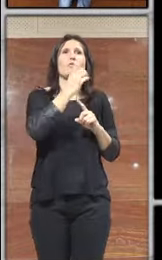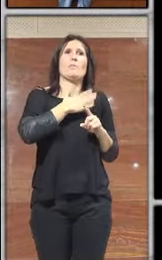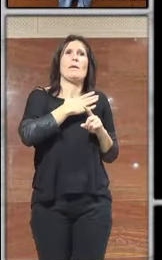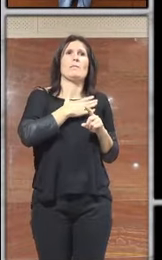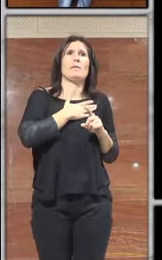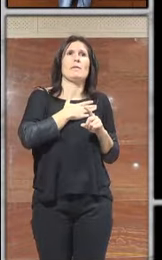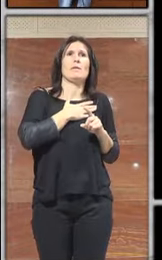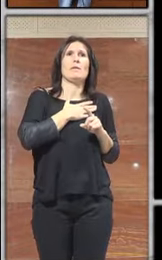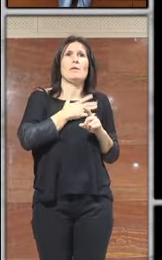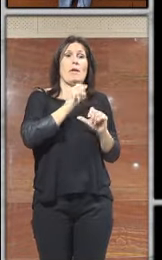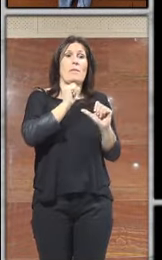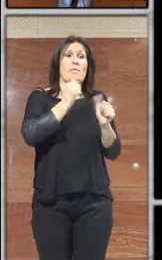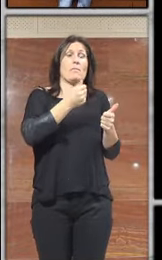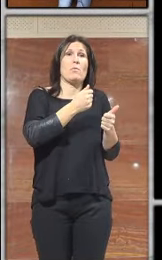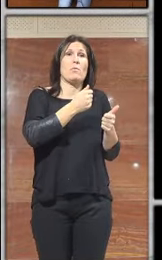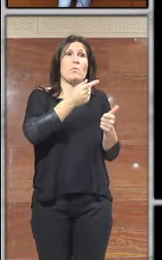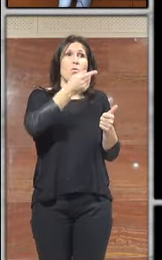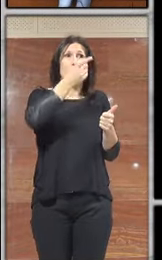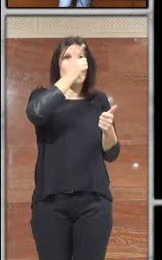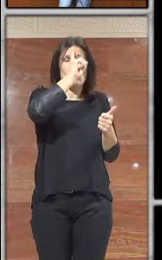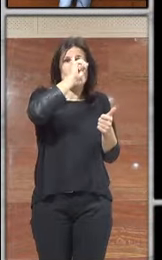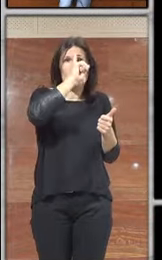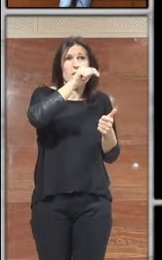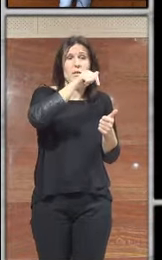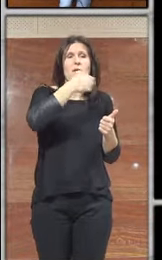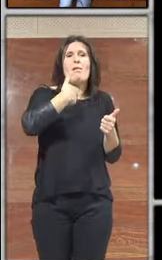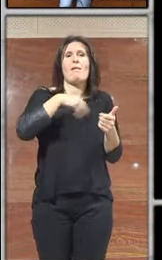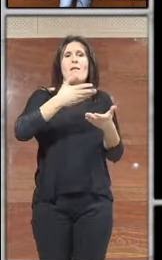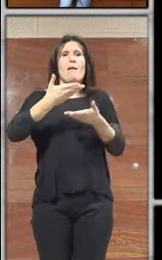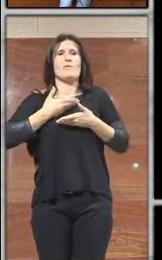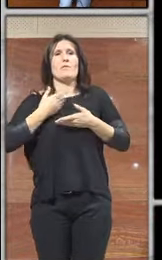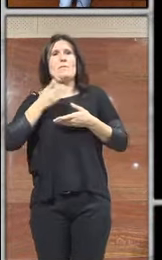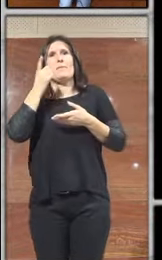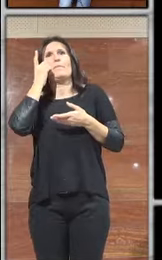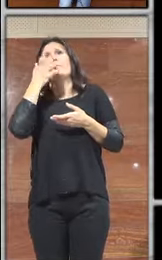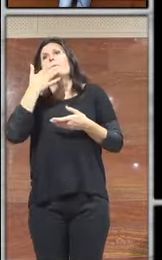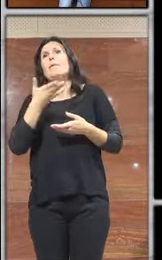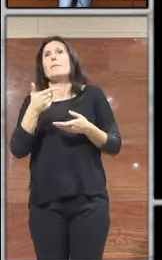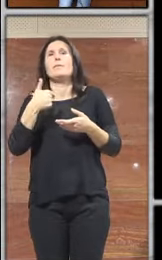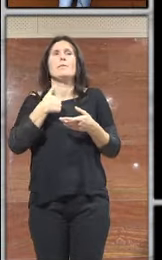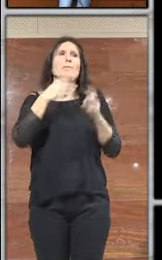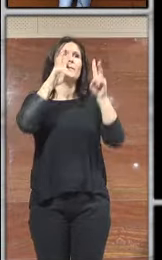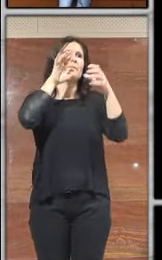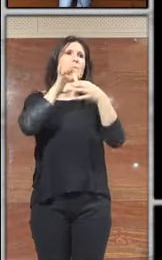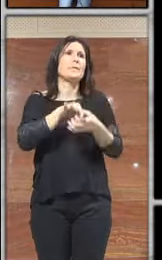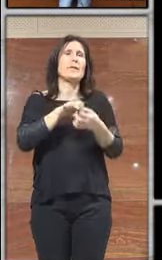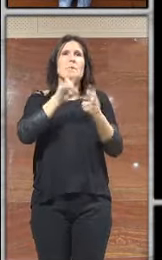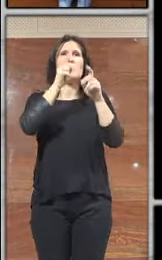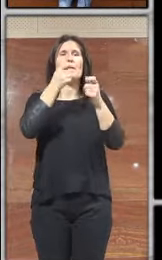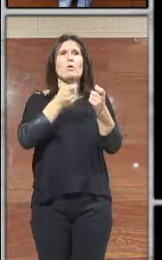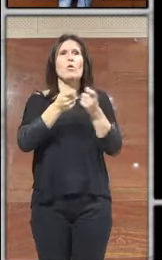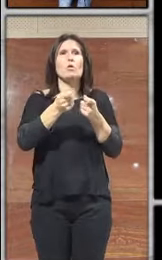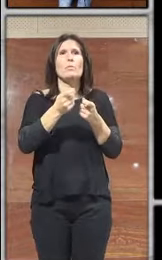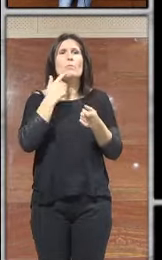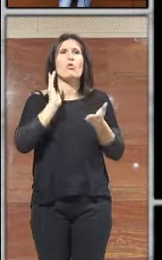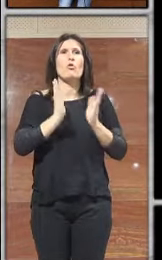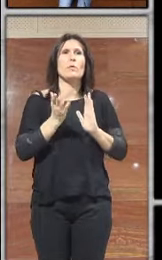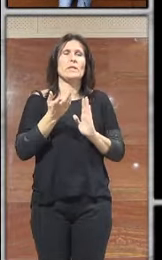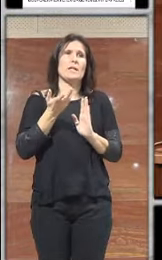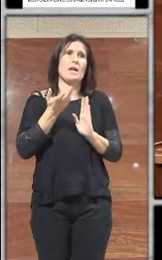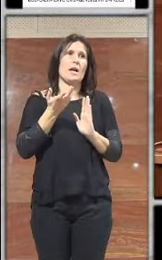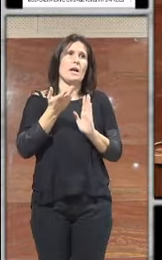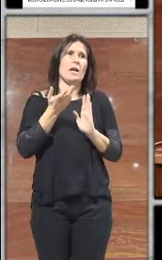disponible en un primer término y eso nos puede llevar desde al tema de control, es decir, desde la domótica, que yo desde